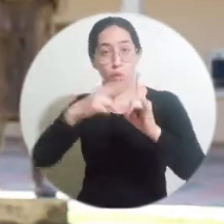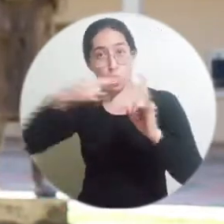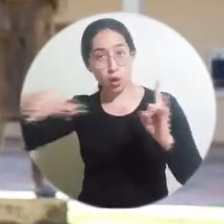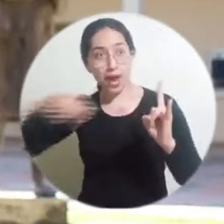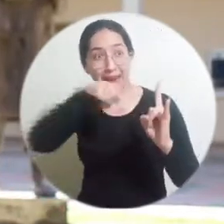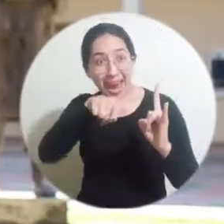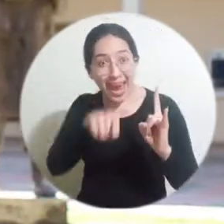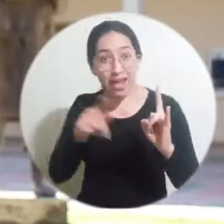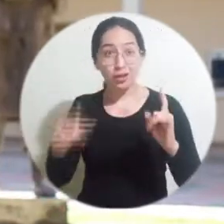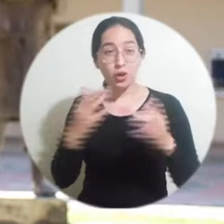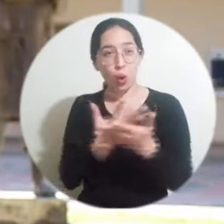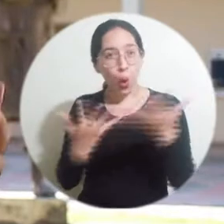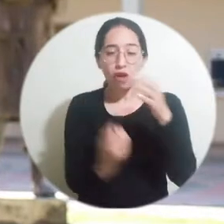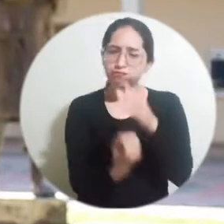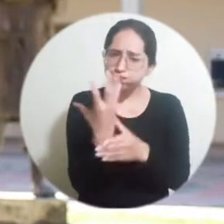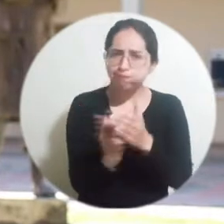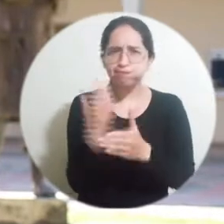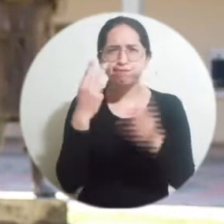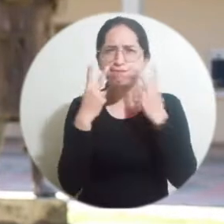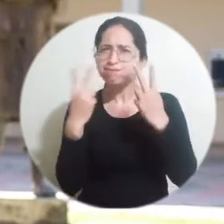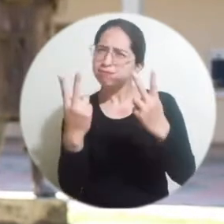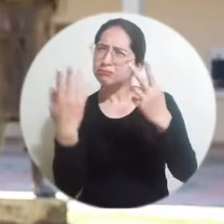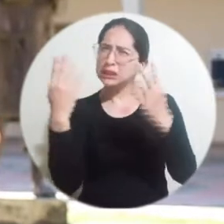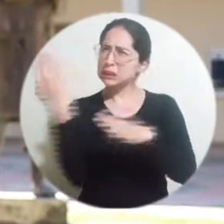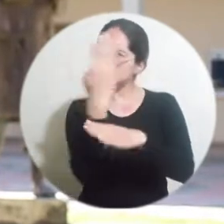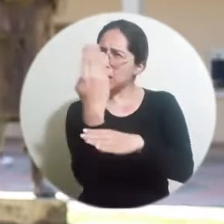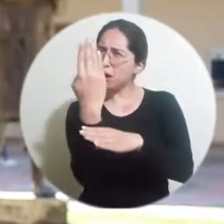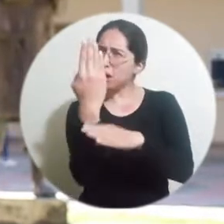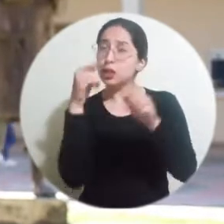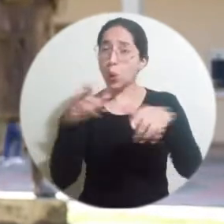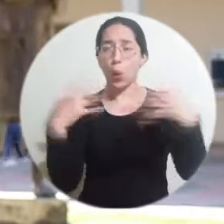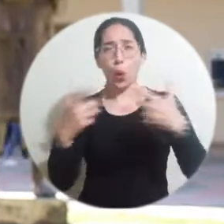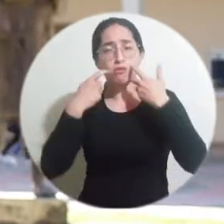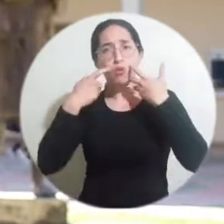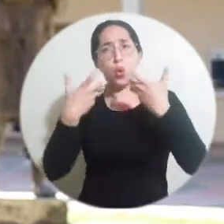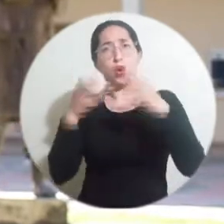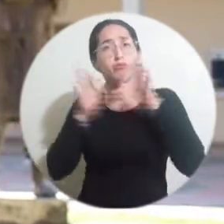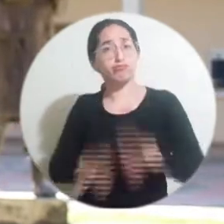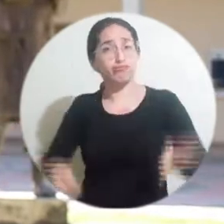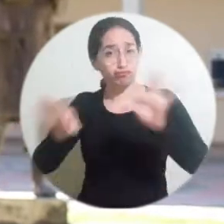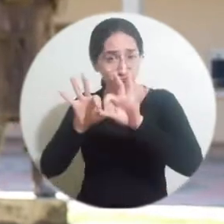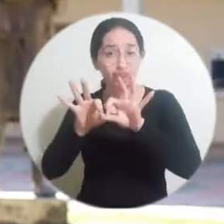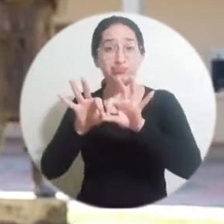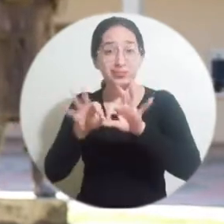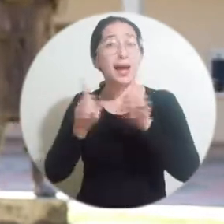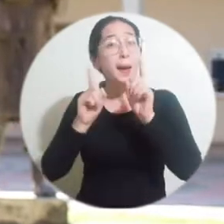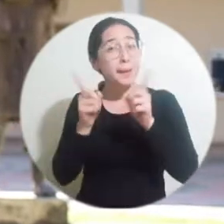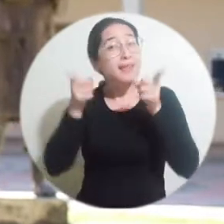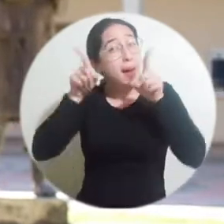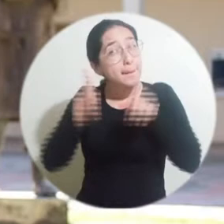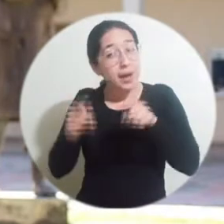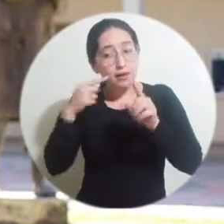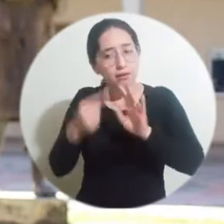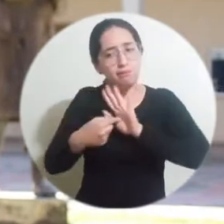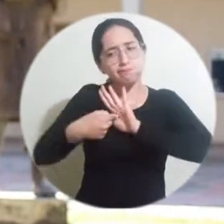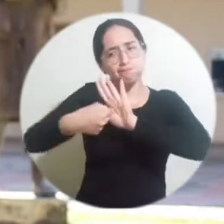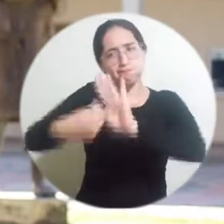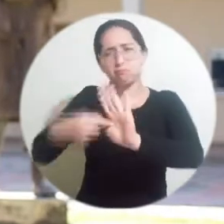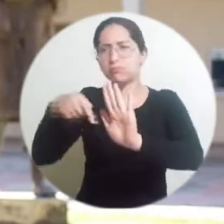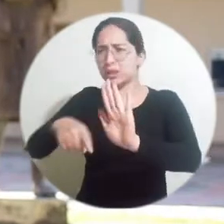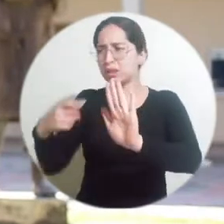Magdalena esas historias, esos productos tan relevantes, pero que también